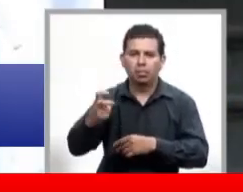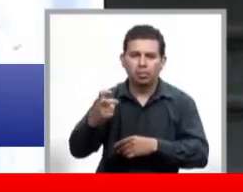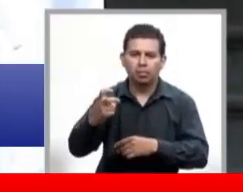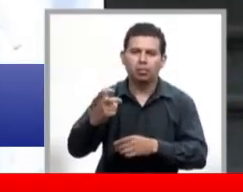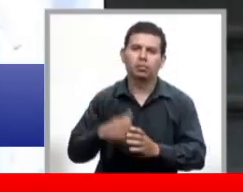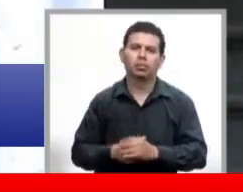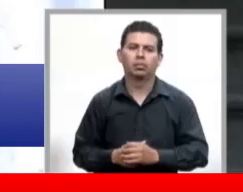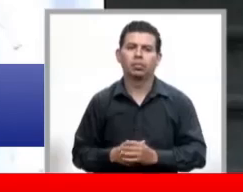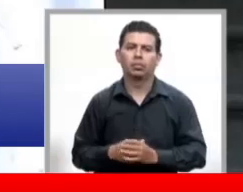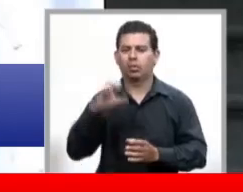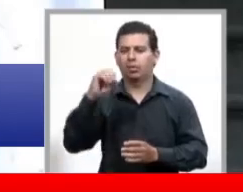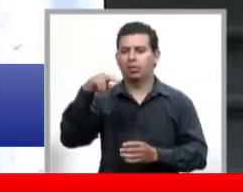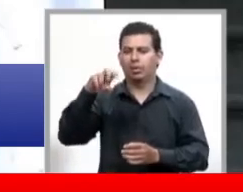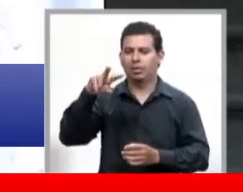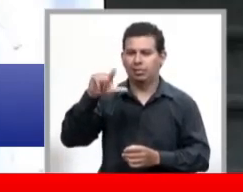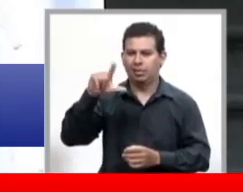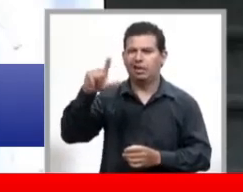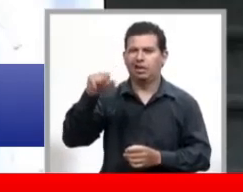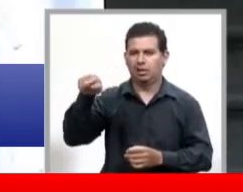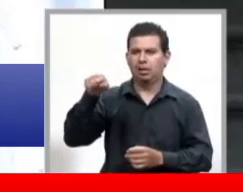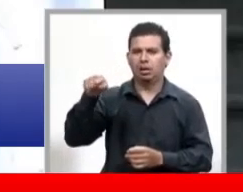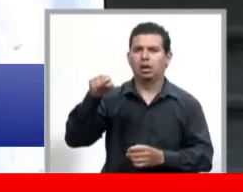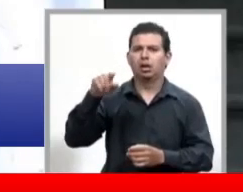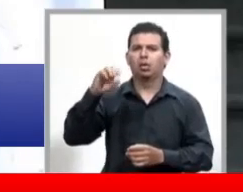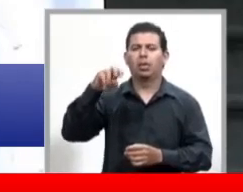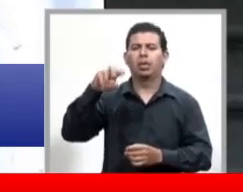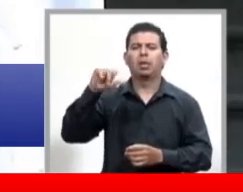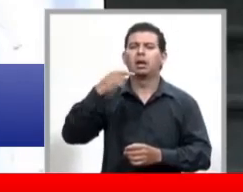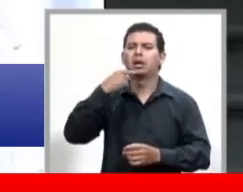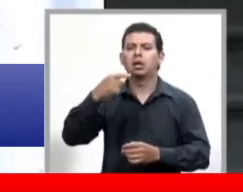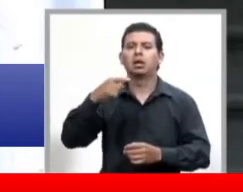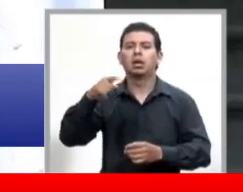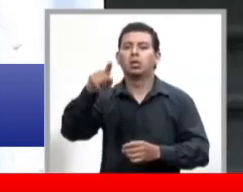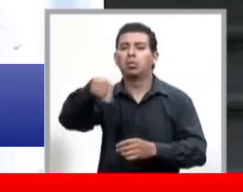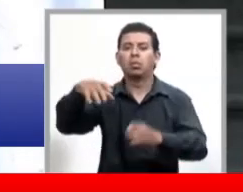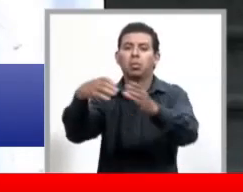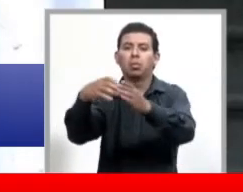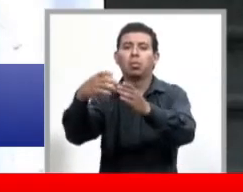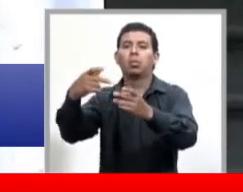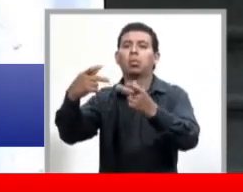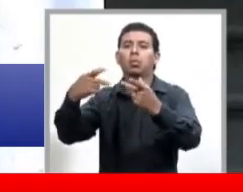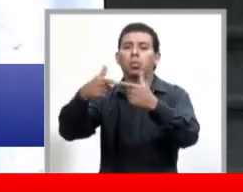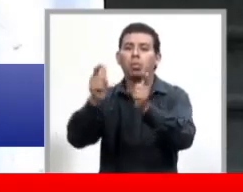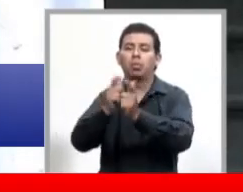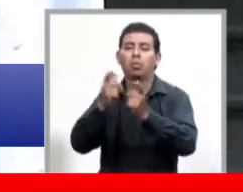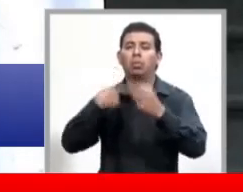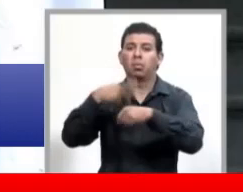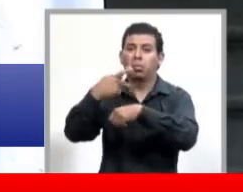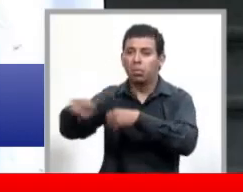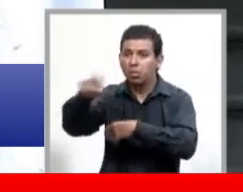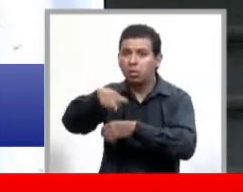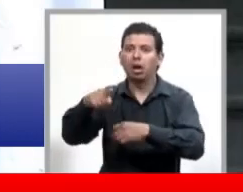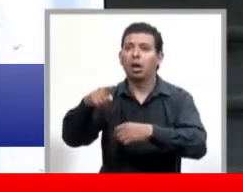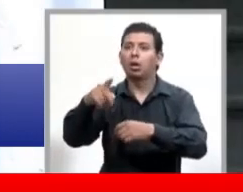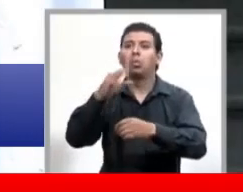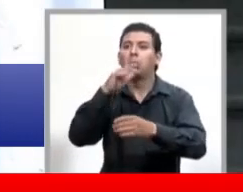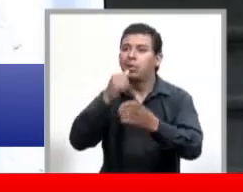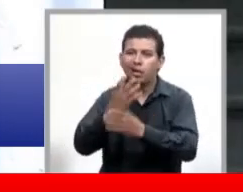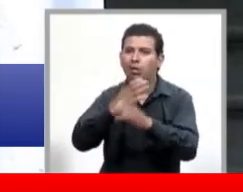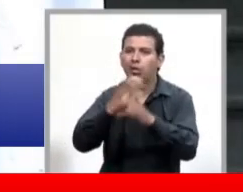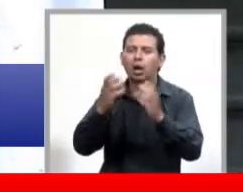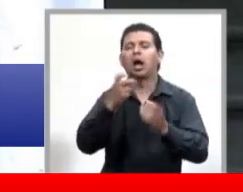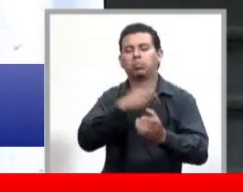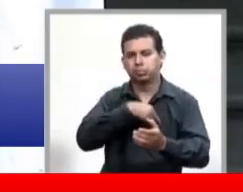Coneval son las zonas de mayor vulnerabilidad en el estado de Oaxaca y